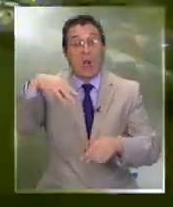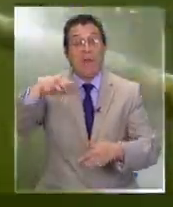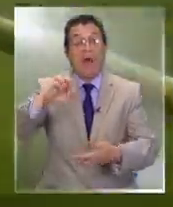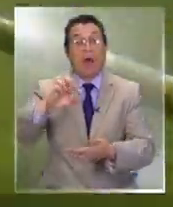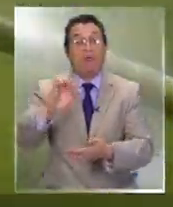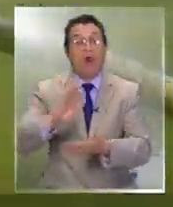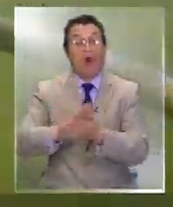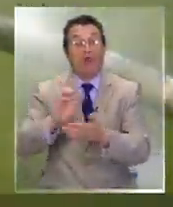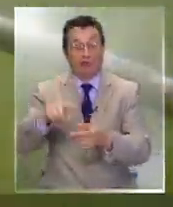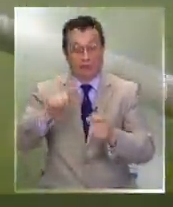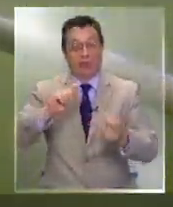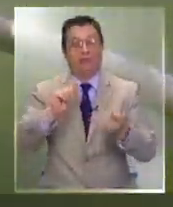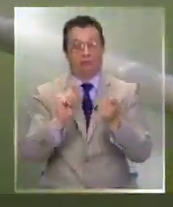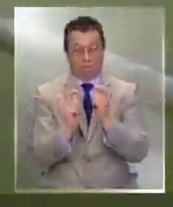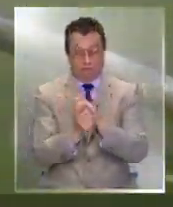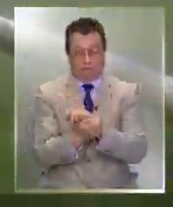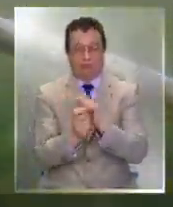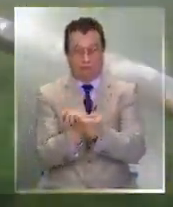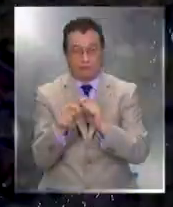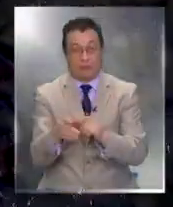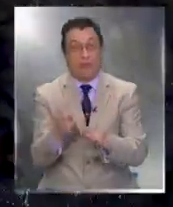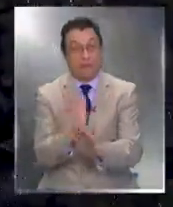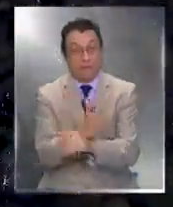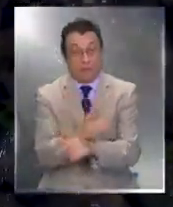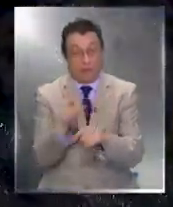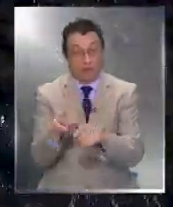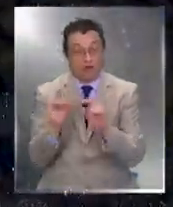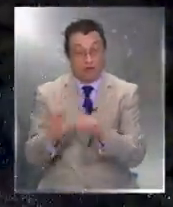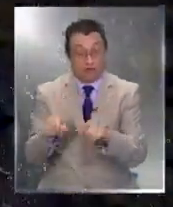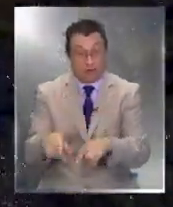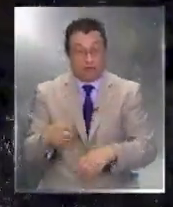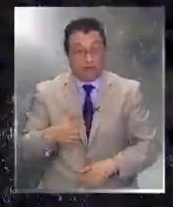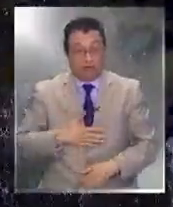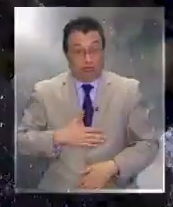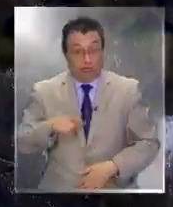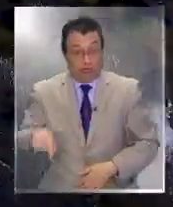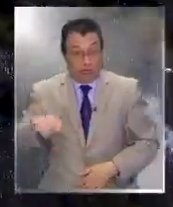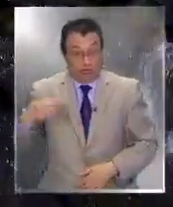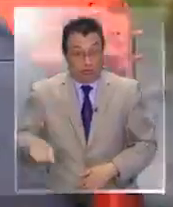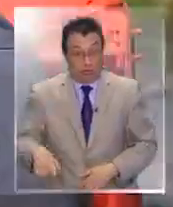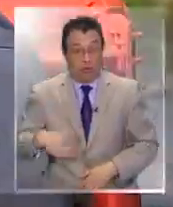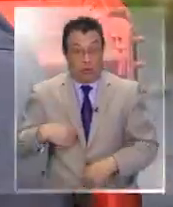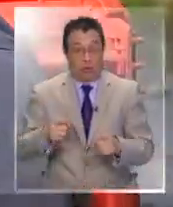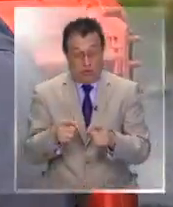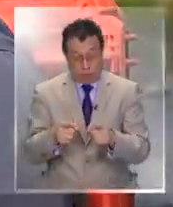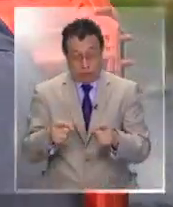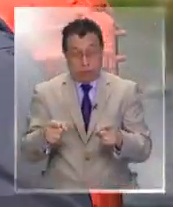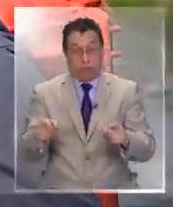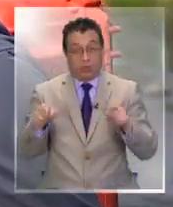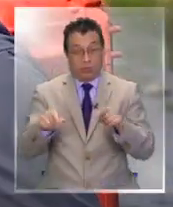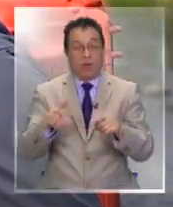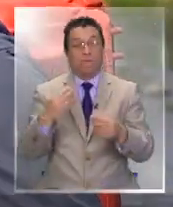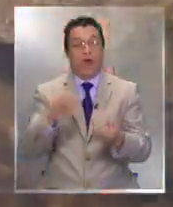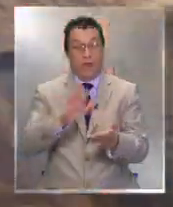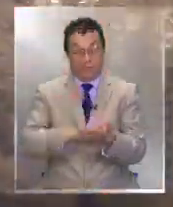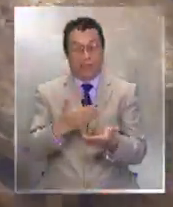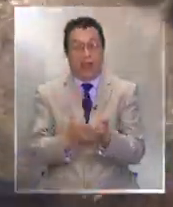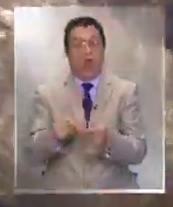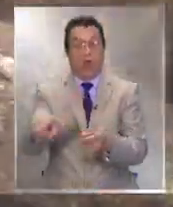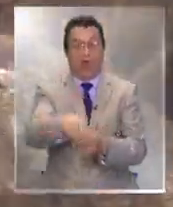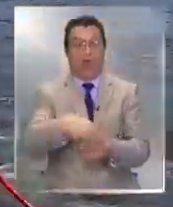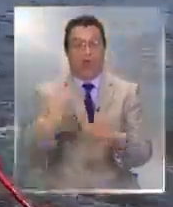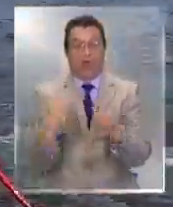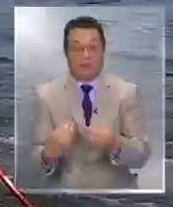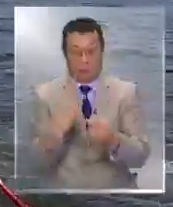acuático. El hecho de que hayan peces y peces nativos, por ejemplo acá, que estén en un tamaño suficiente, indica una buena salud del ecosistema. Ya,